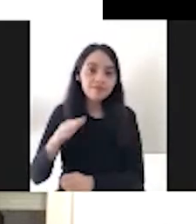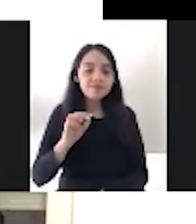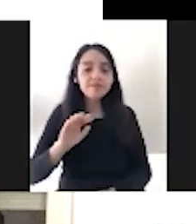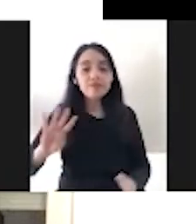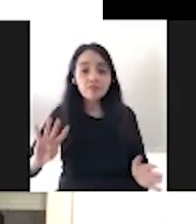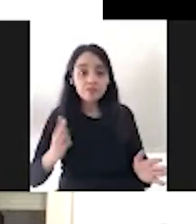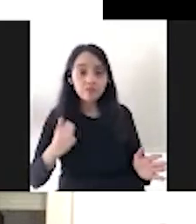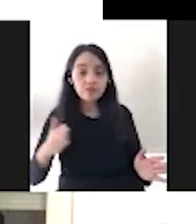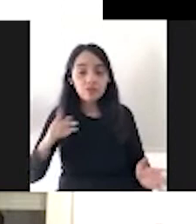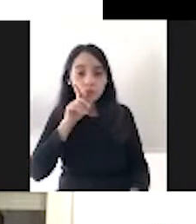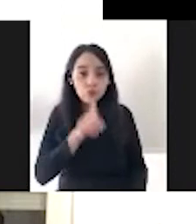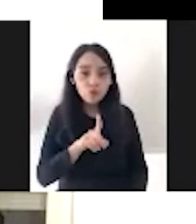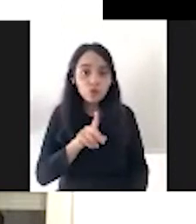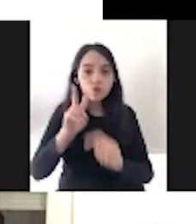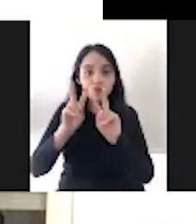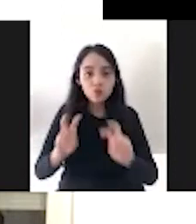información,